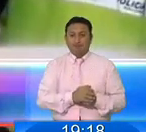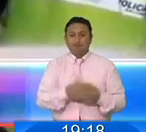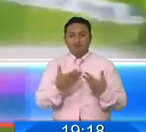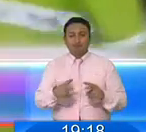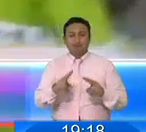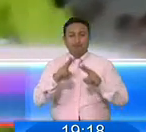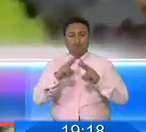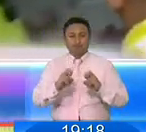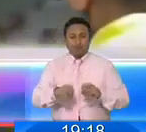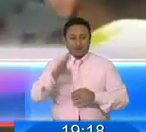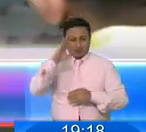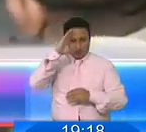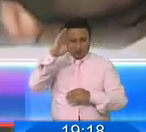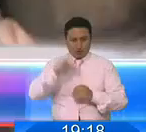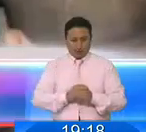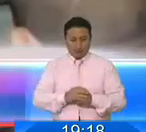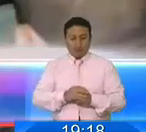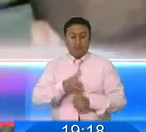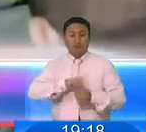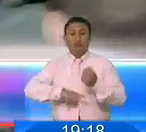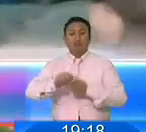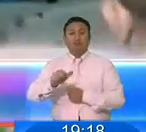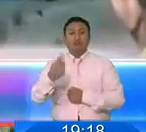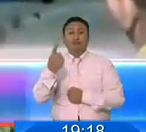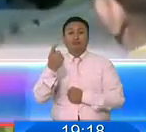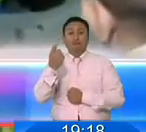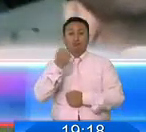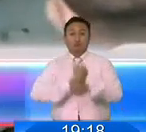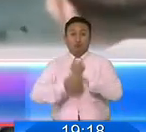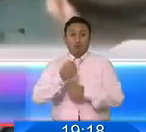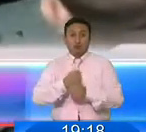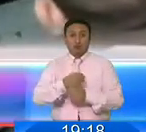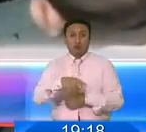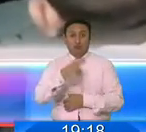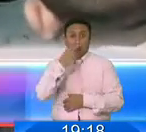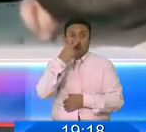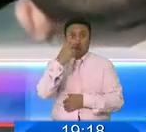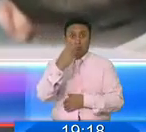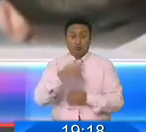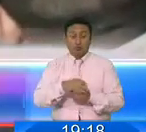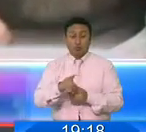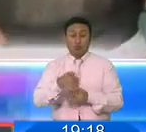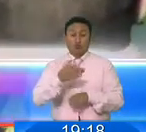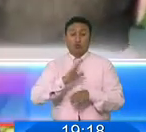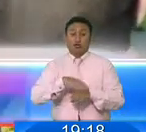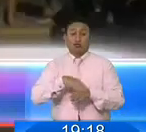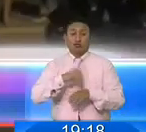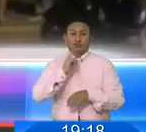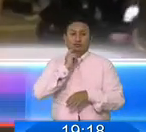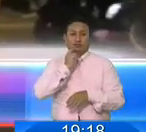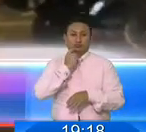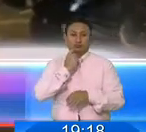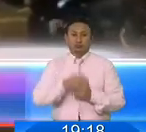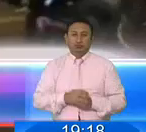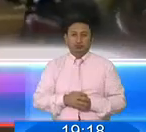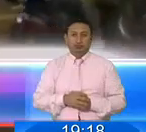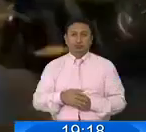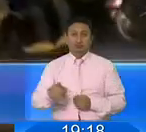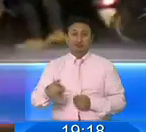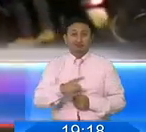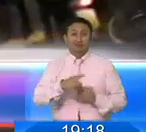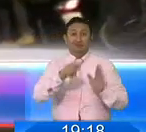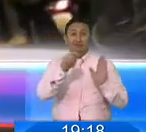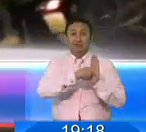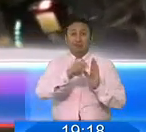investigaciones policiales la hija de 11 años presenció el crimen motivado aparentemente por los celos él es un abogado